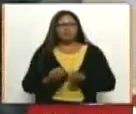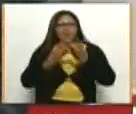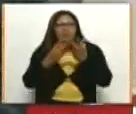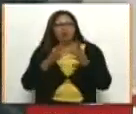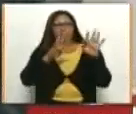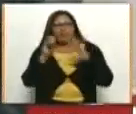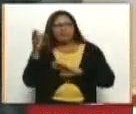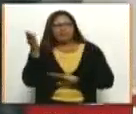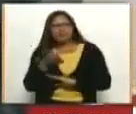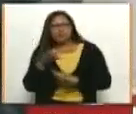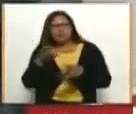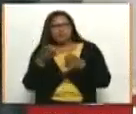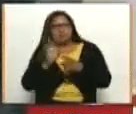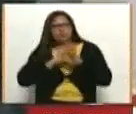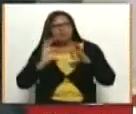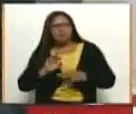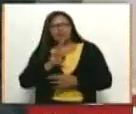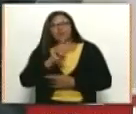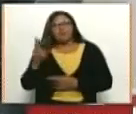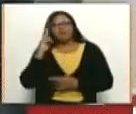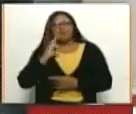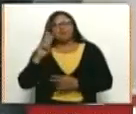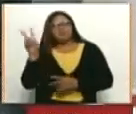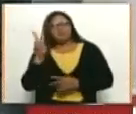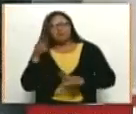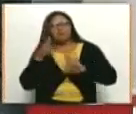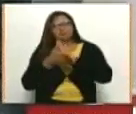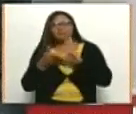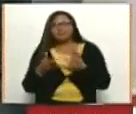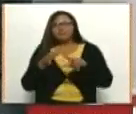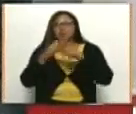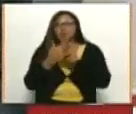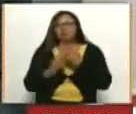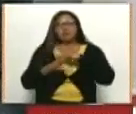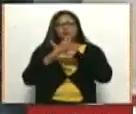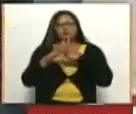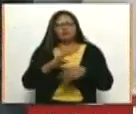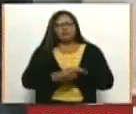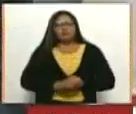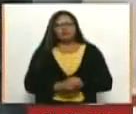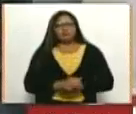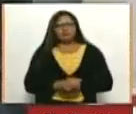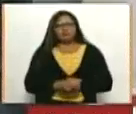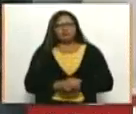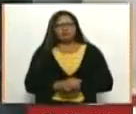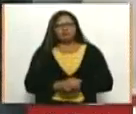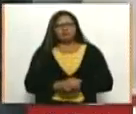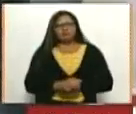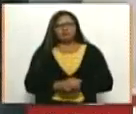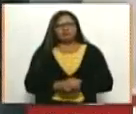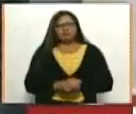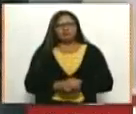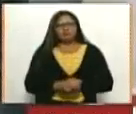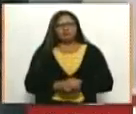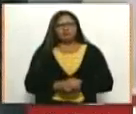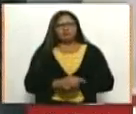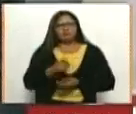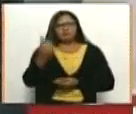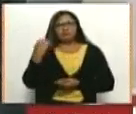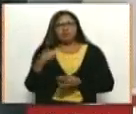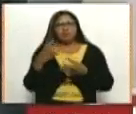90% de los ingresos de la República habían sido recortados como consecuencia de las sanciones. Eso tuvo y